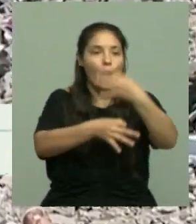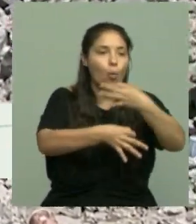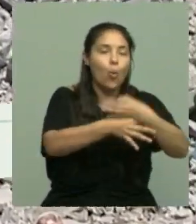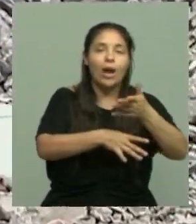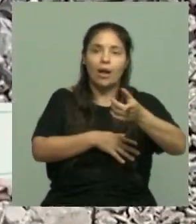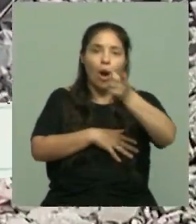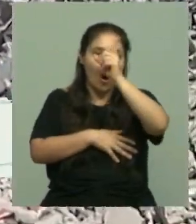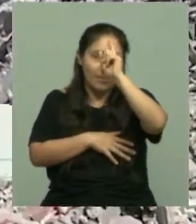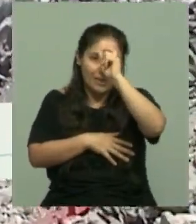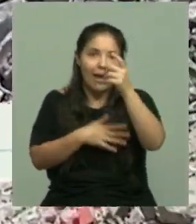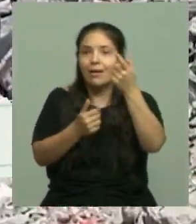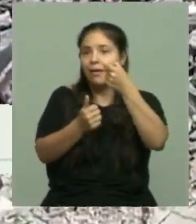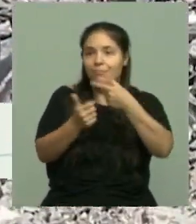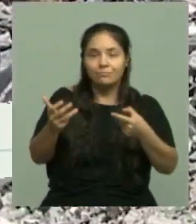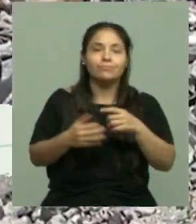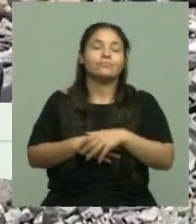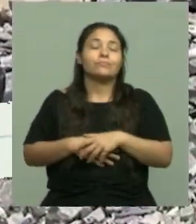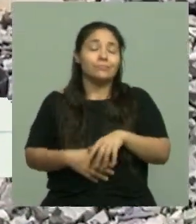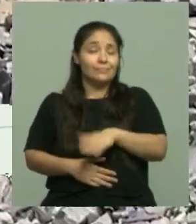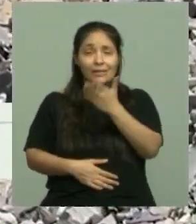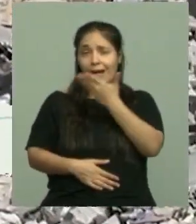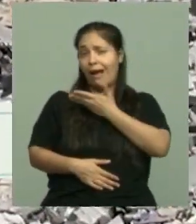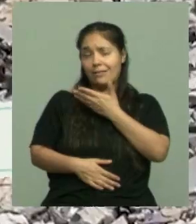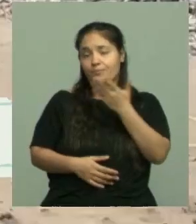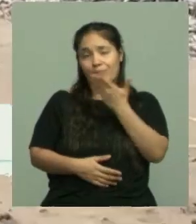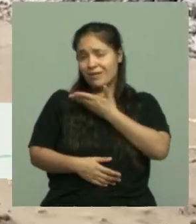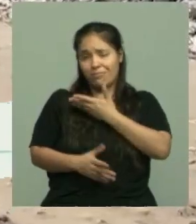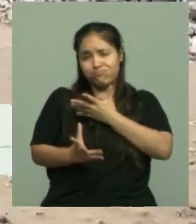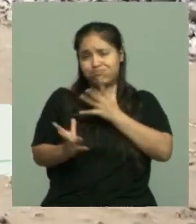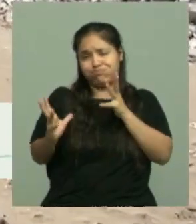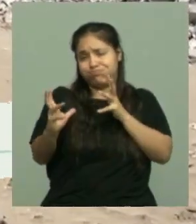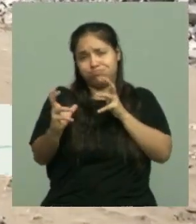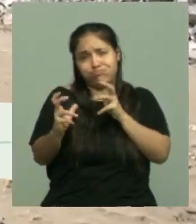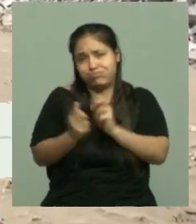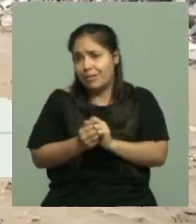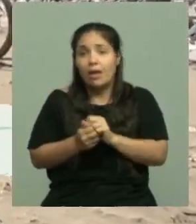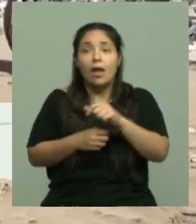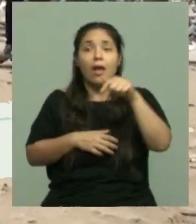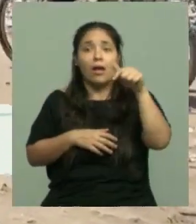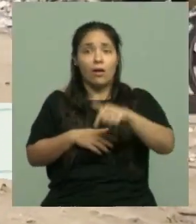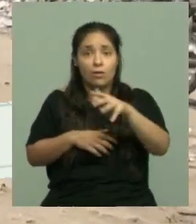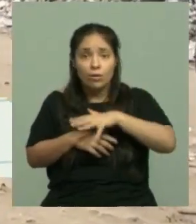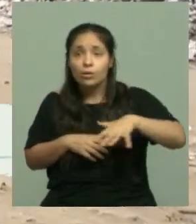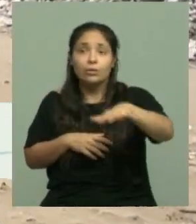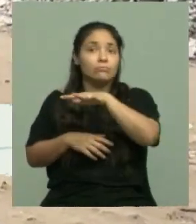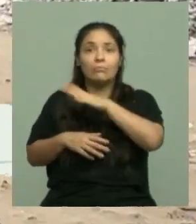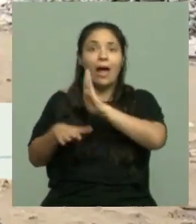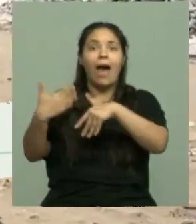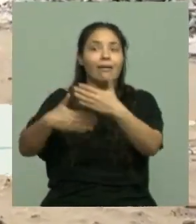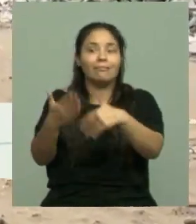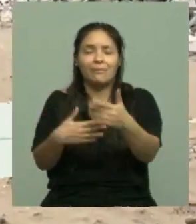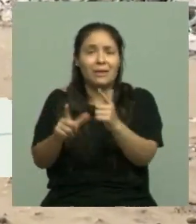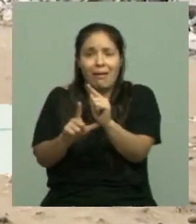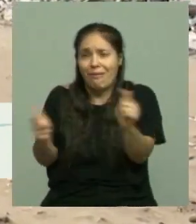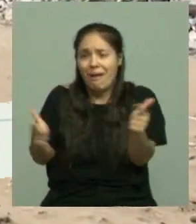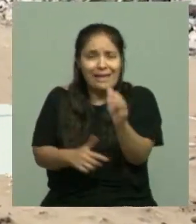está destruido en lo que es conexión interna. Todo lo que no tiene hoy un sentido y una coerción de actividad, por lo cual